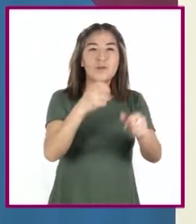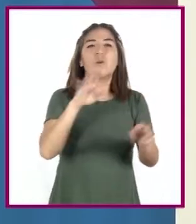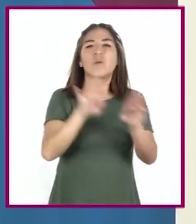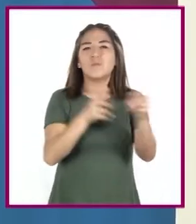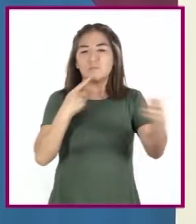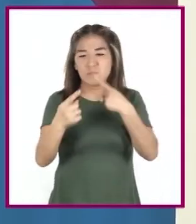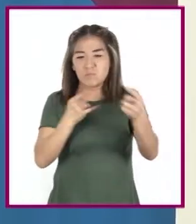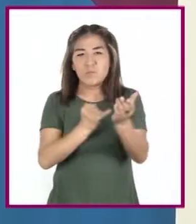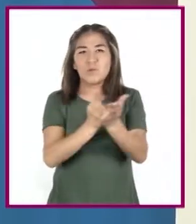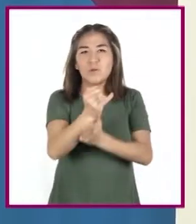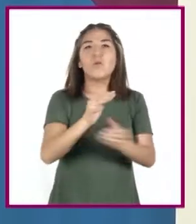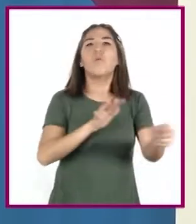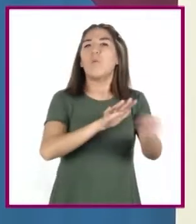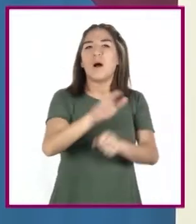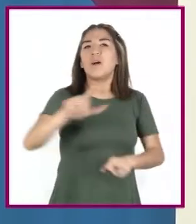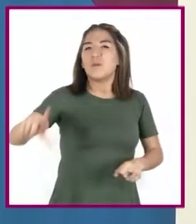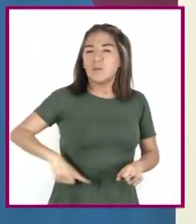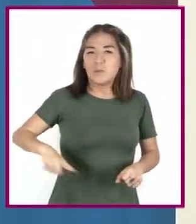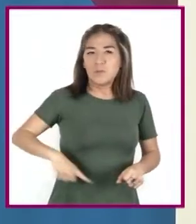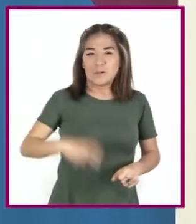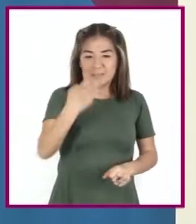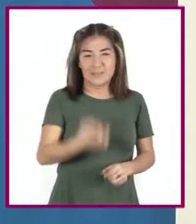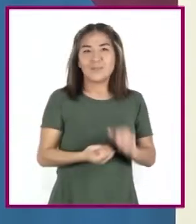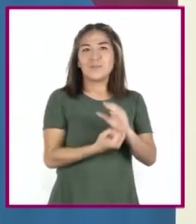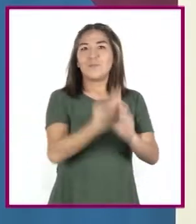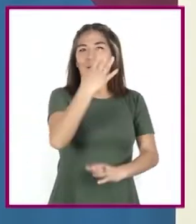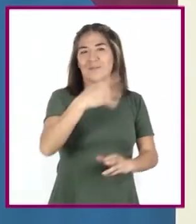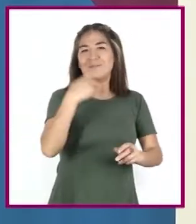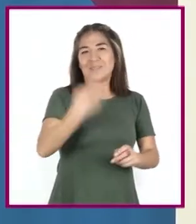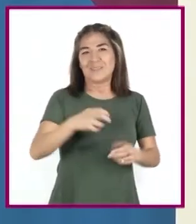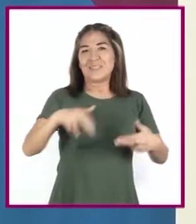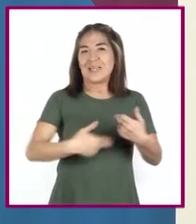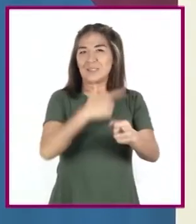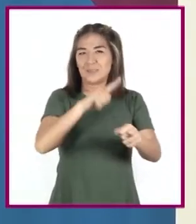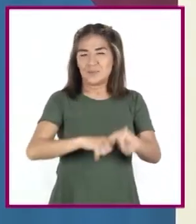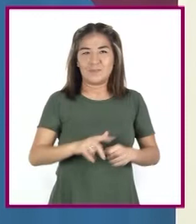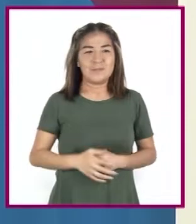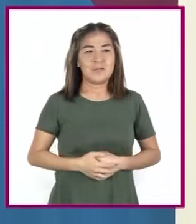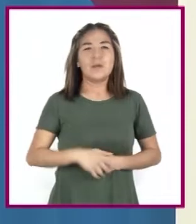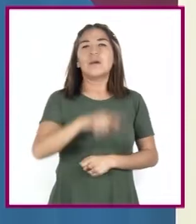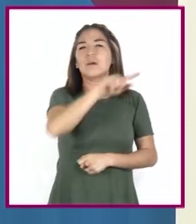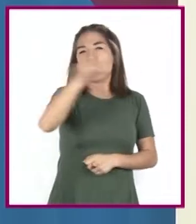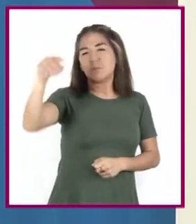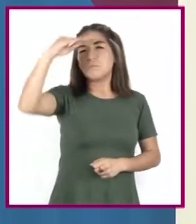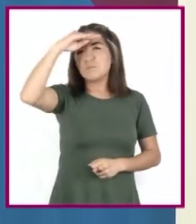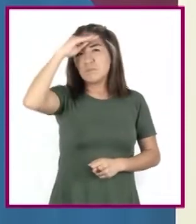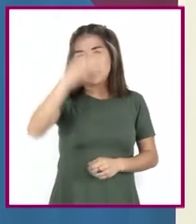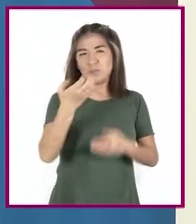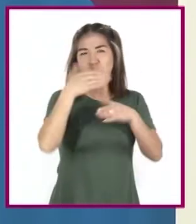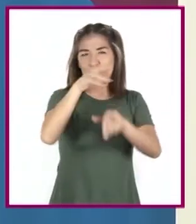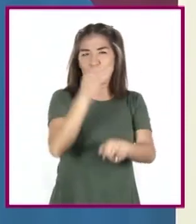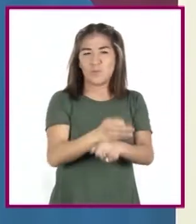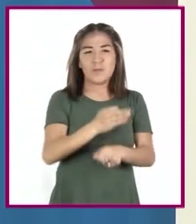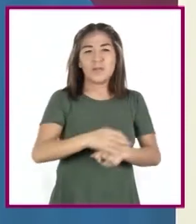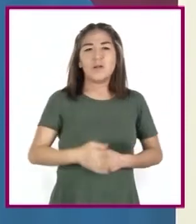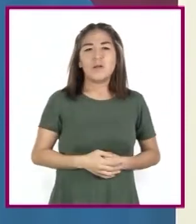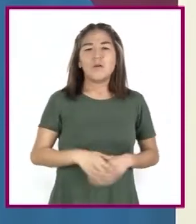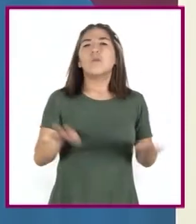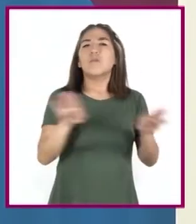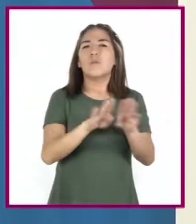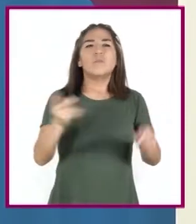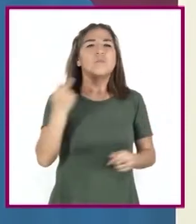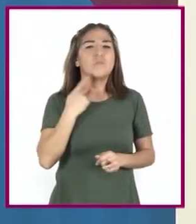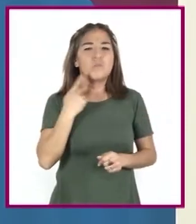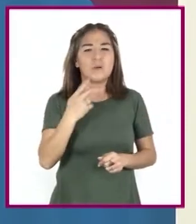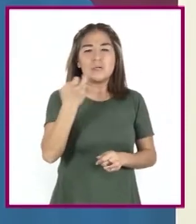el tipo de gobierno que adoptaría la recién creada nación. Reflexionen al respecto. ¿Cómo se conformó